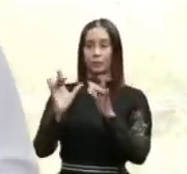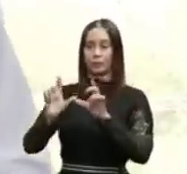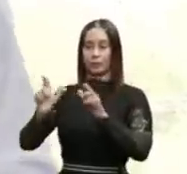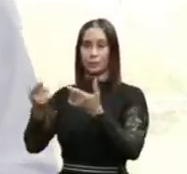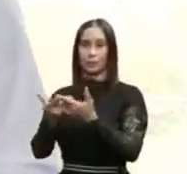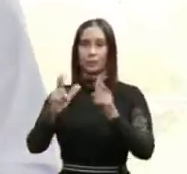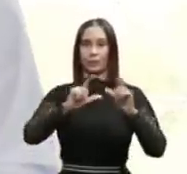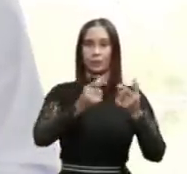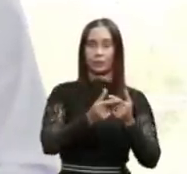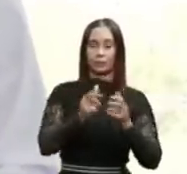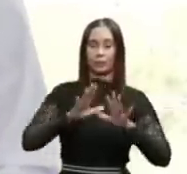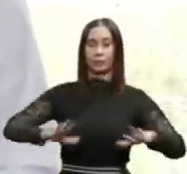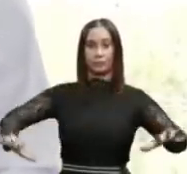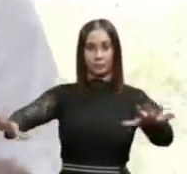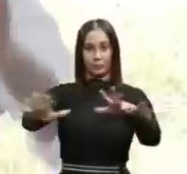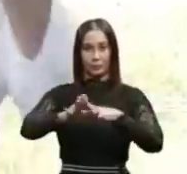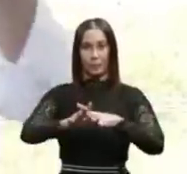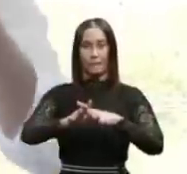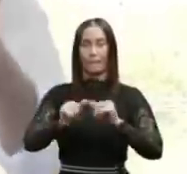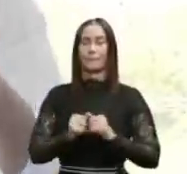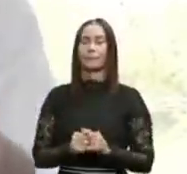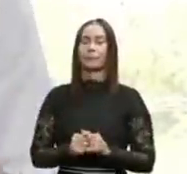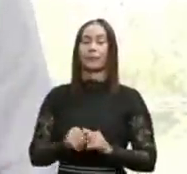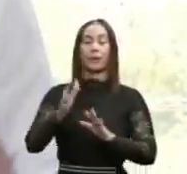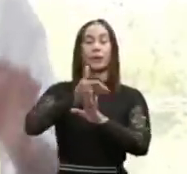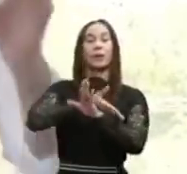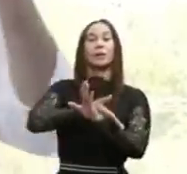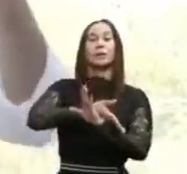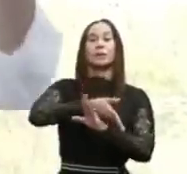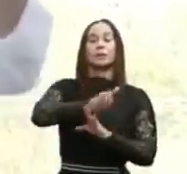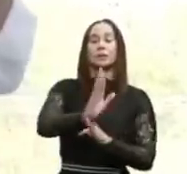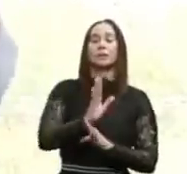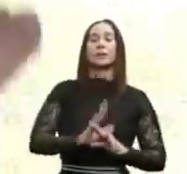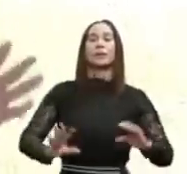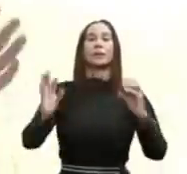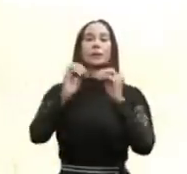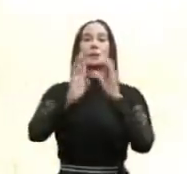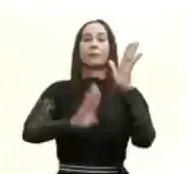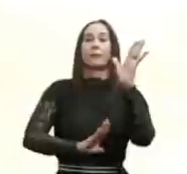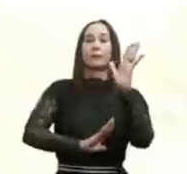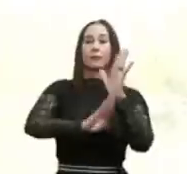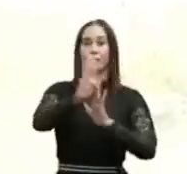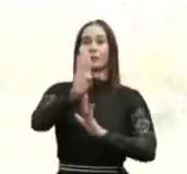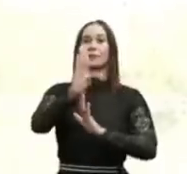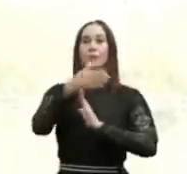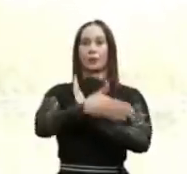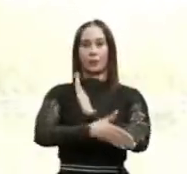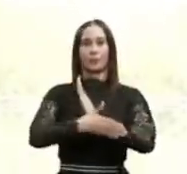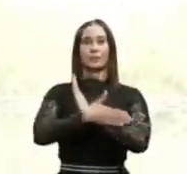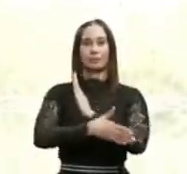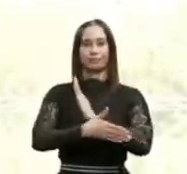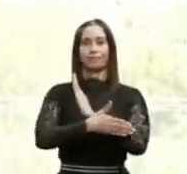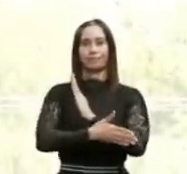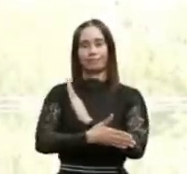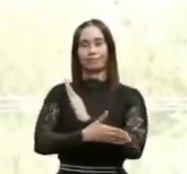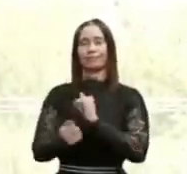y ancho del país. Las vías es lo que más desarrolla un